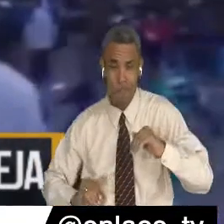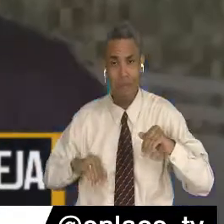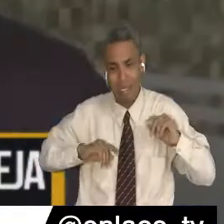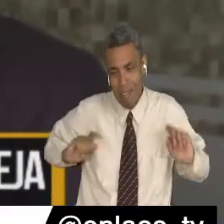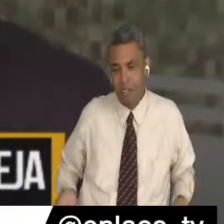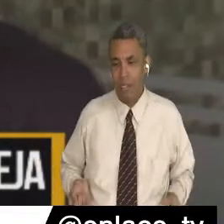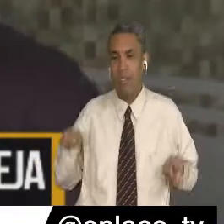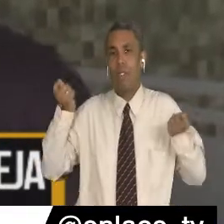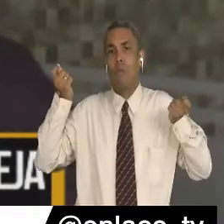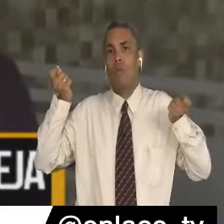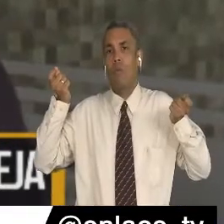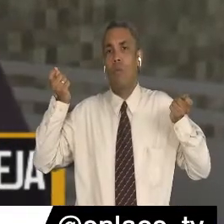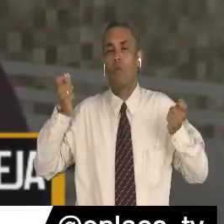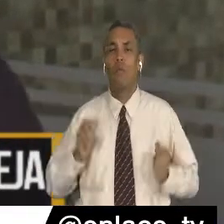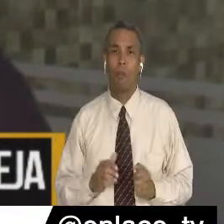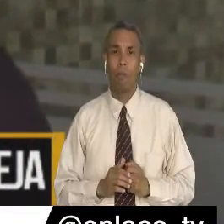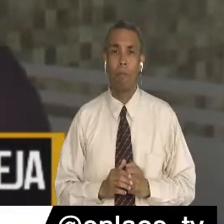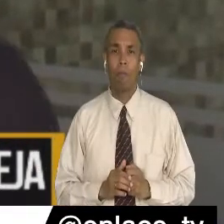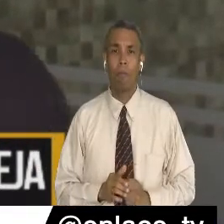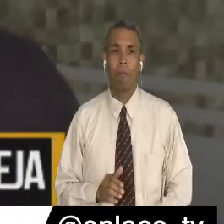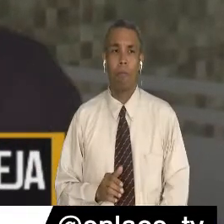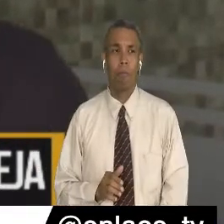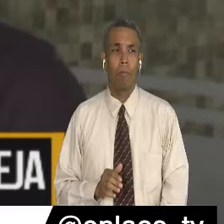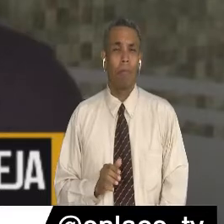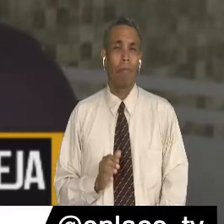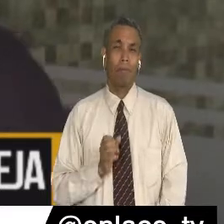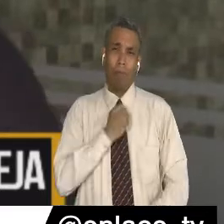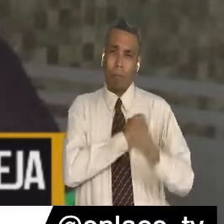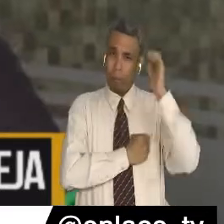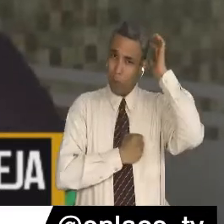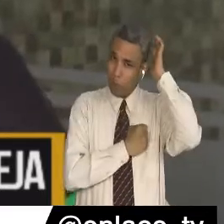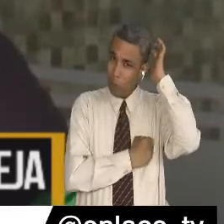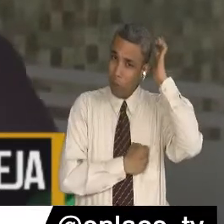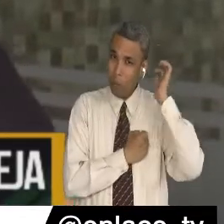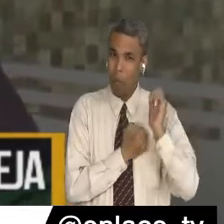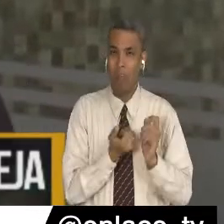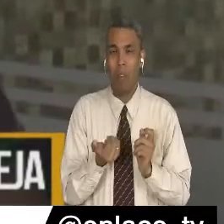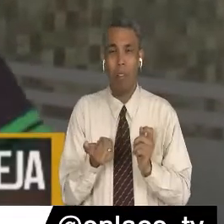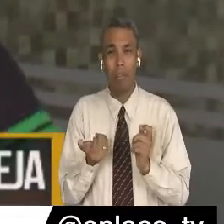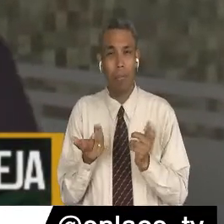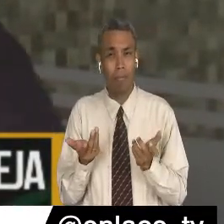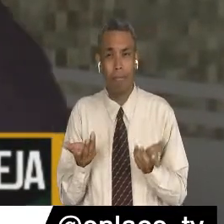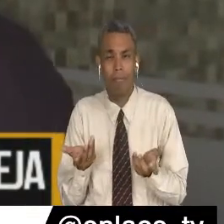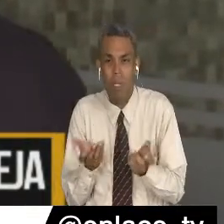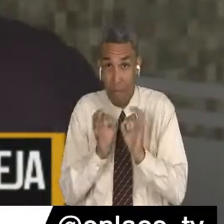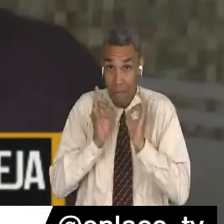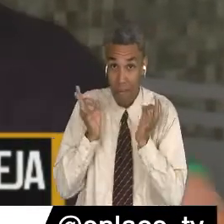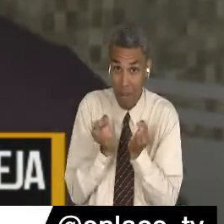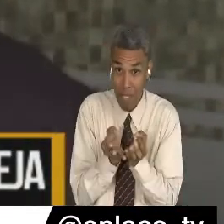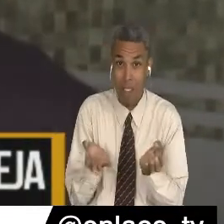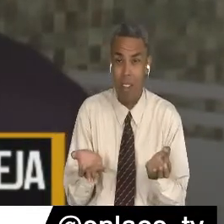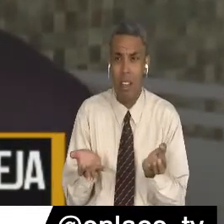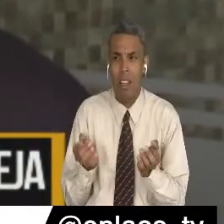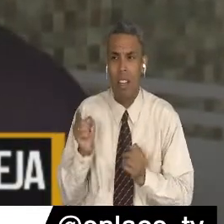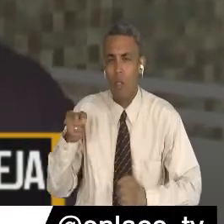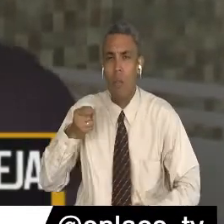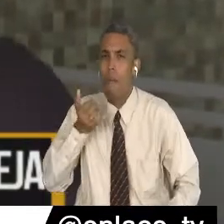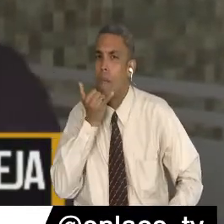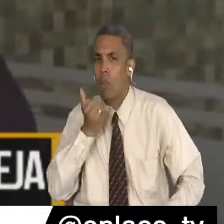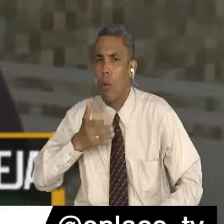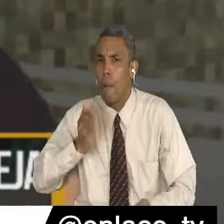su paso. Lo que me puedan averiguar, lo que puedan de la salud o de ellos, de lo que pase con ellos,